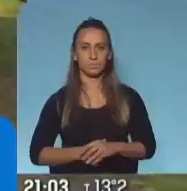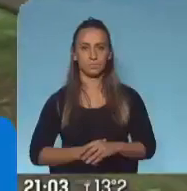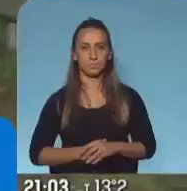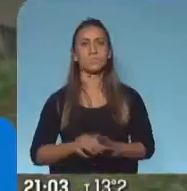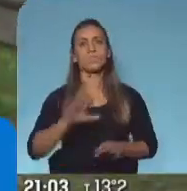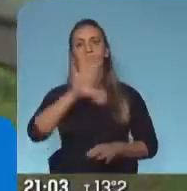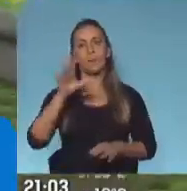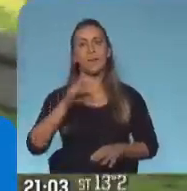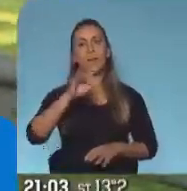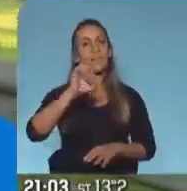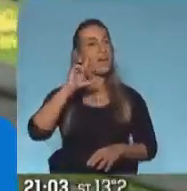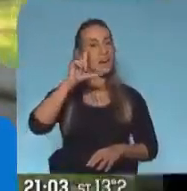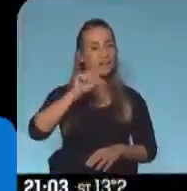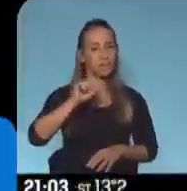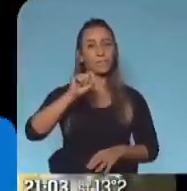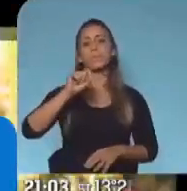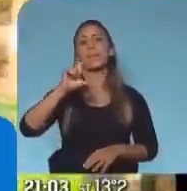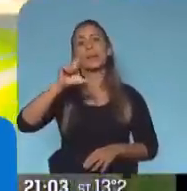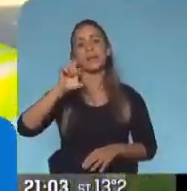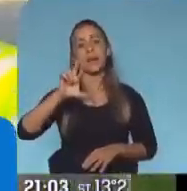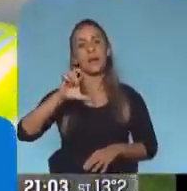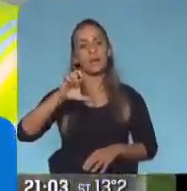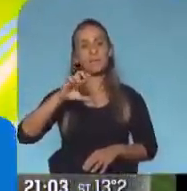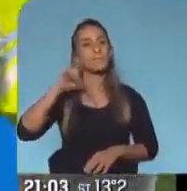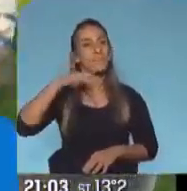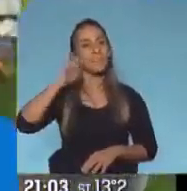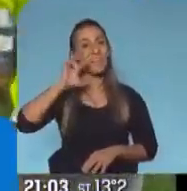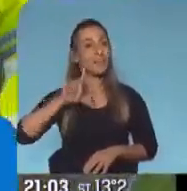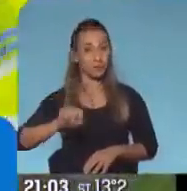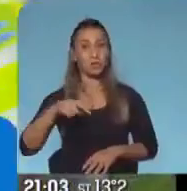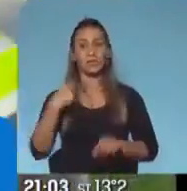Hola, soy Darío Carpintero y trabajo en la recolección.